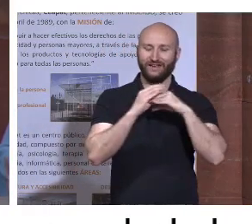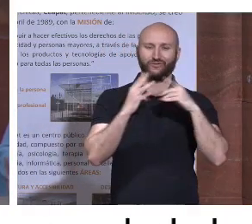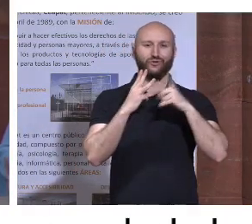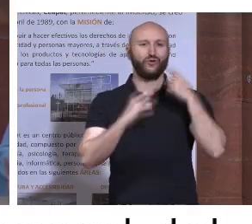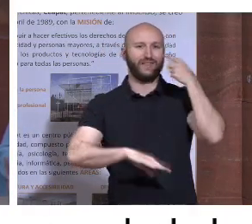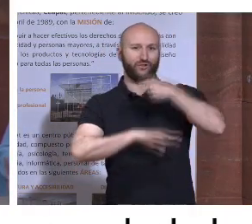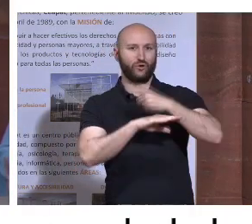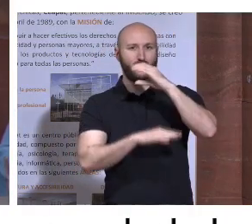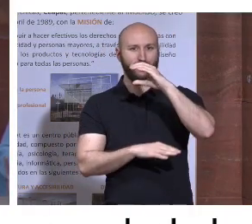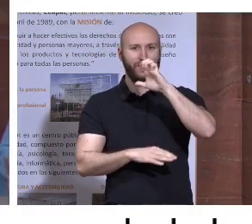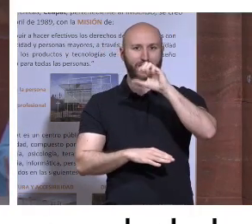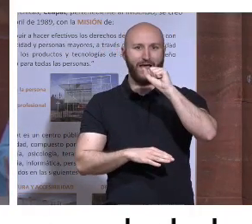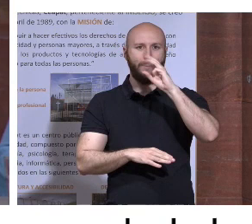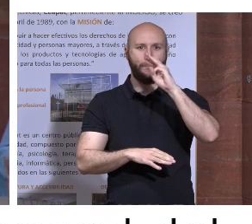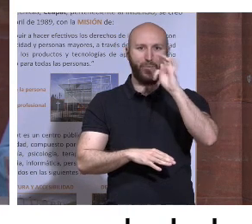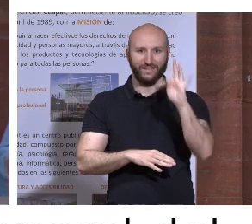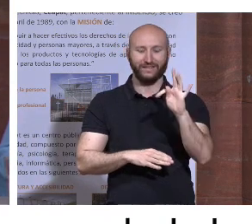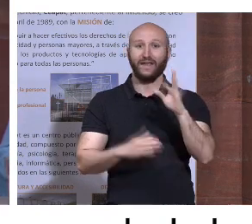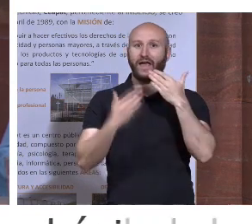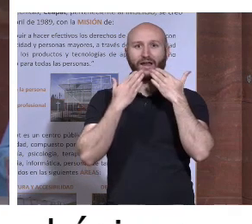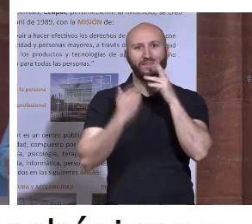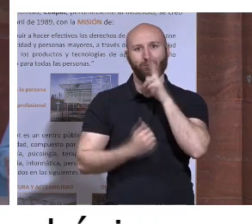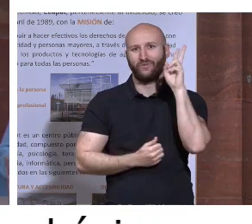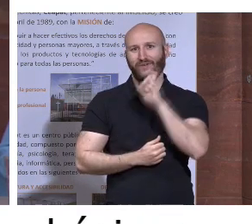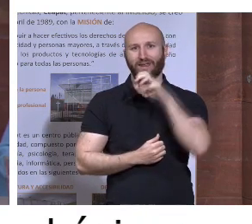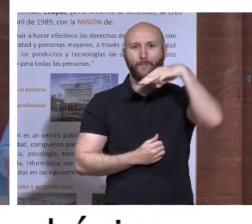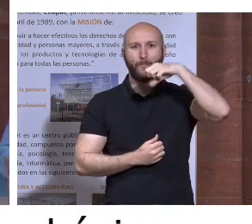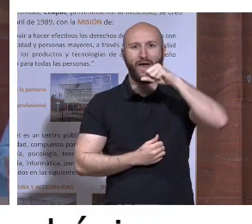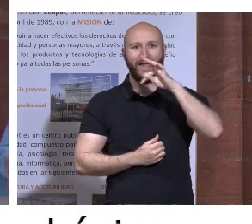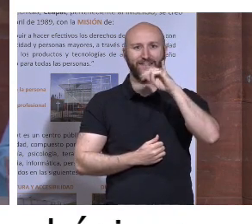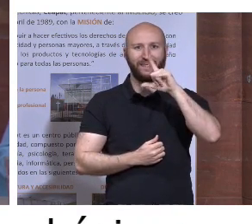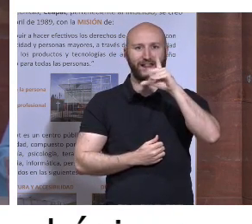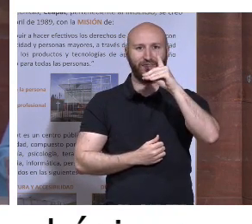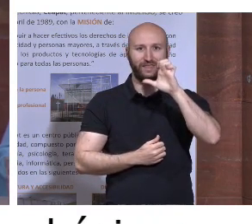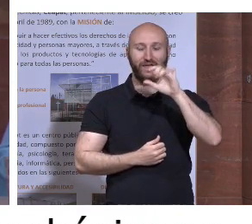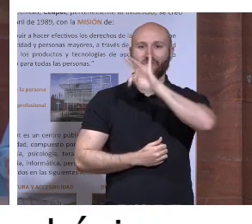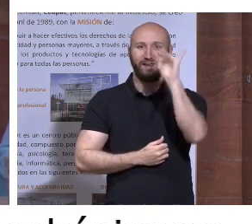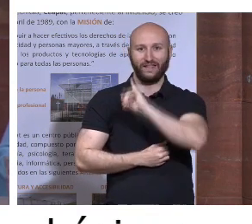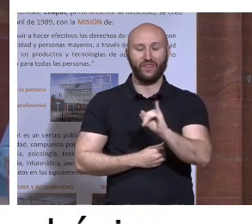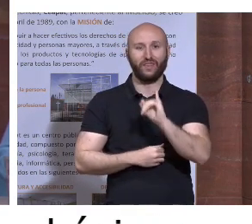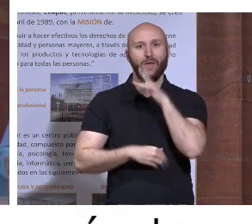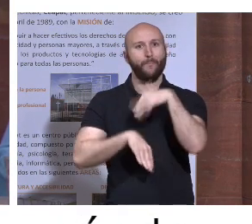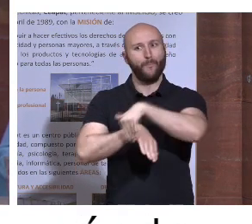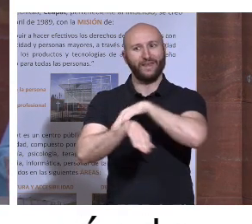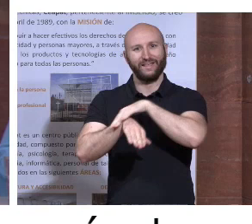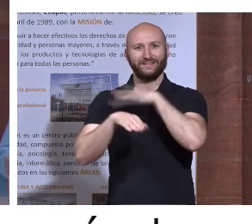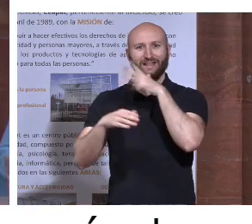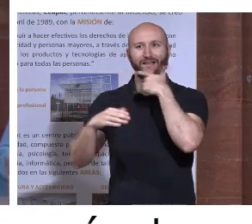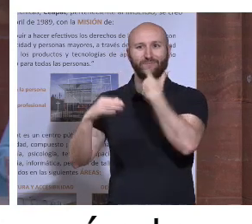CEAPAT. Muchísimas gracias por estar aquí, Matilde Fernández, la ministra que dio luz a todo